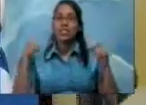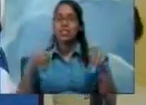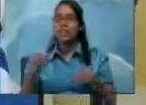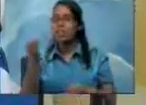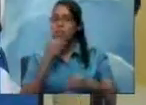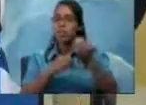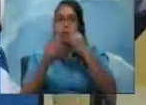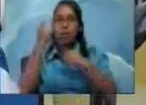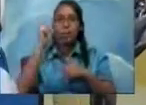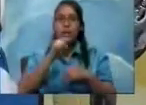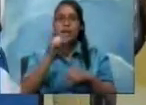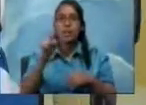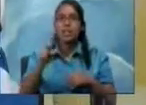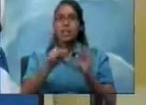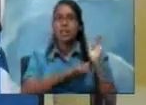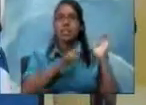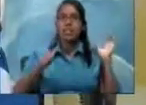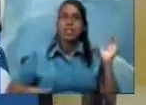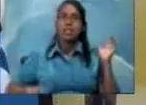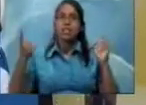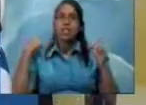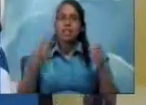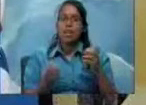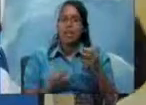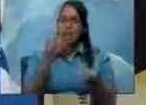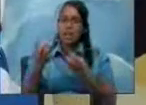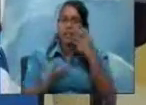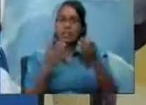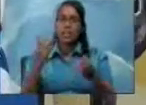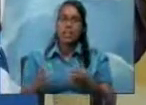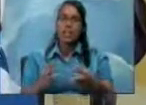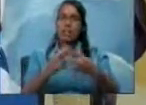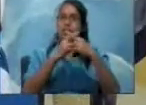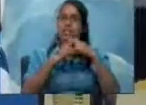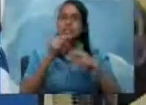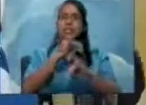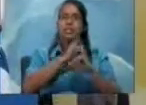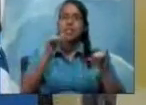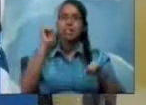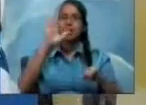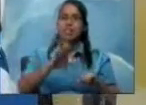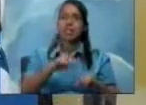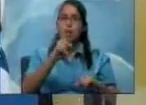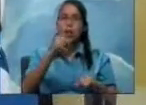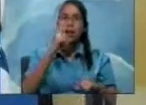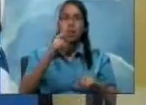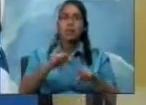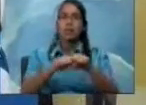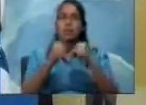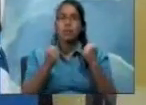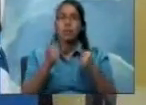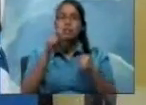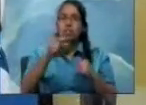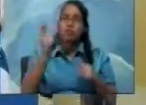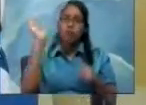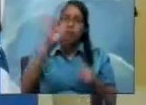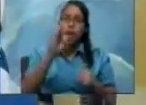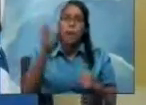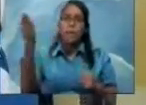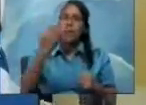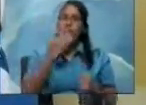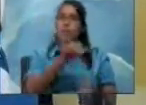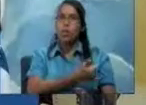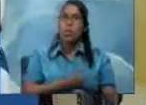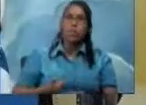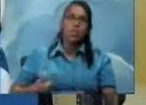ellos y el señor tenía la canda la presta ya estaba el pes allí estaba el pan y si usted ha venido aquí hambriento